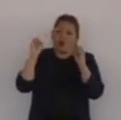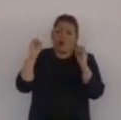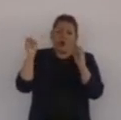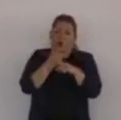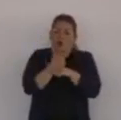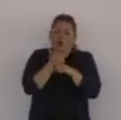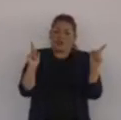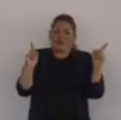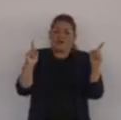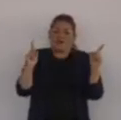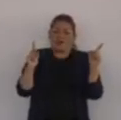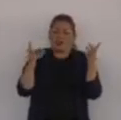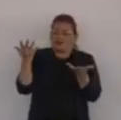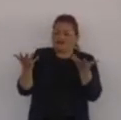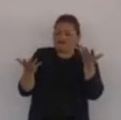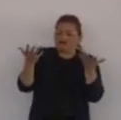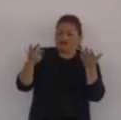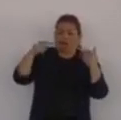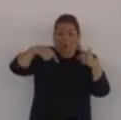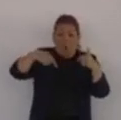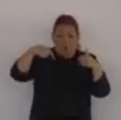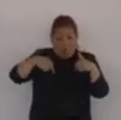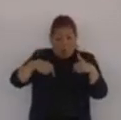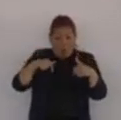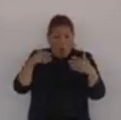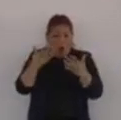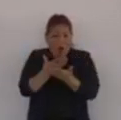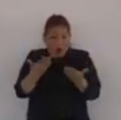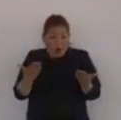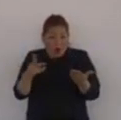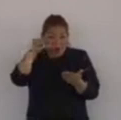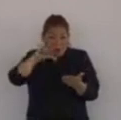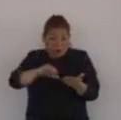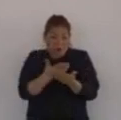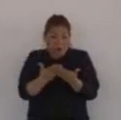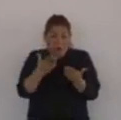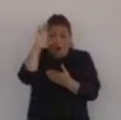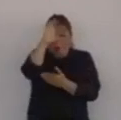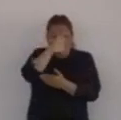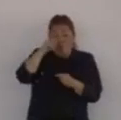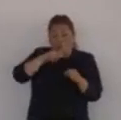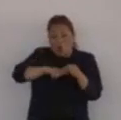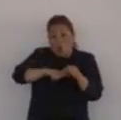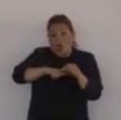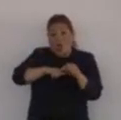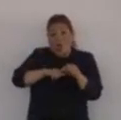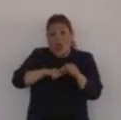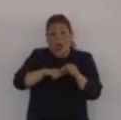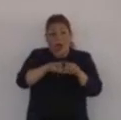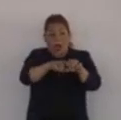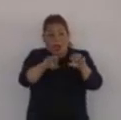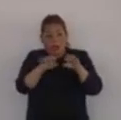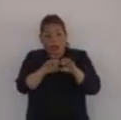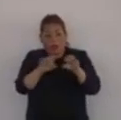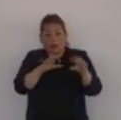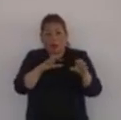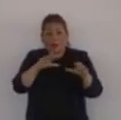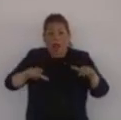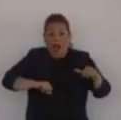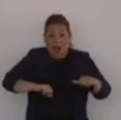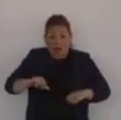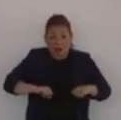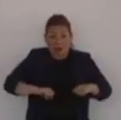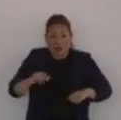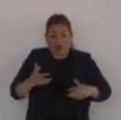el presente, porque hoy un espacio público, cultural, donde siempre hay actividades. Así